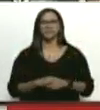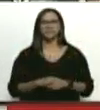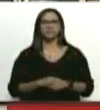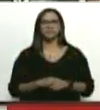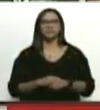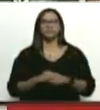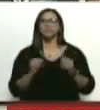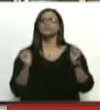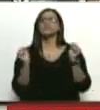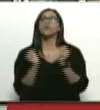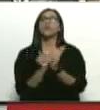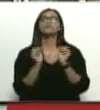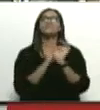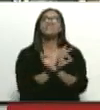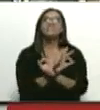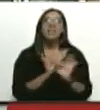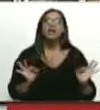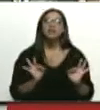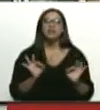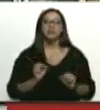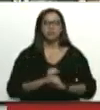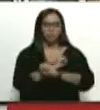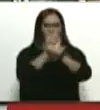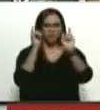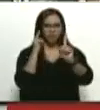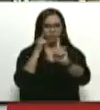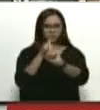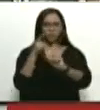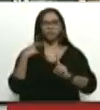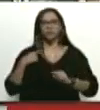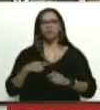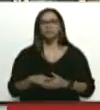Con nadie. Muy claro el objetivo que teníamos.